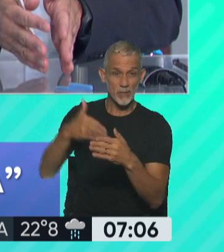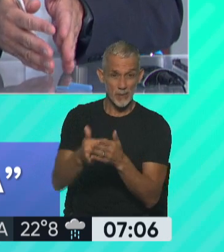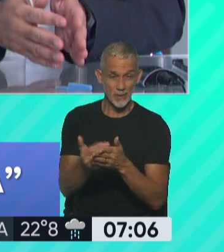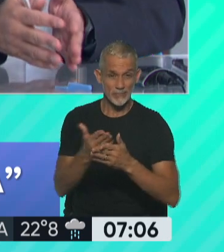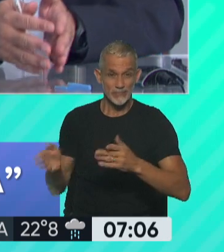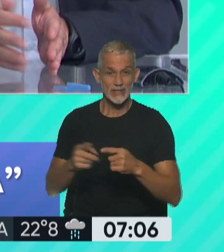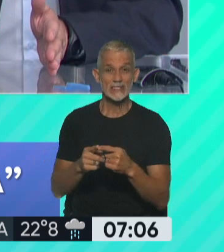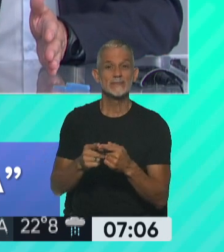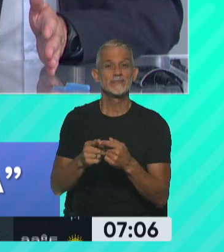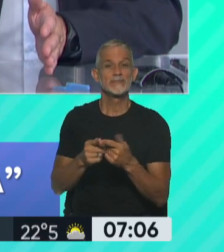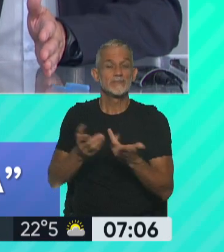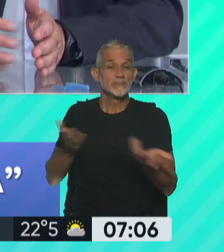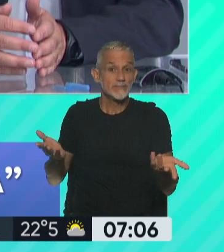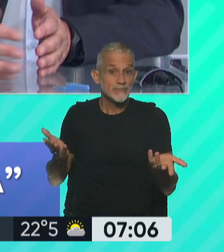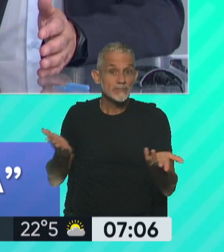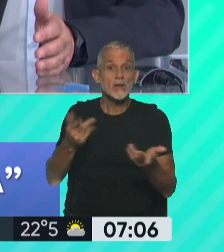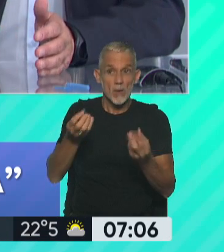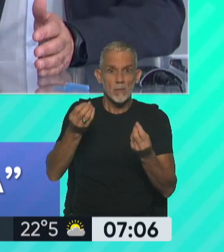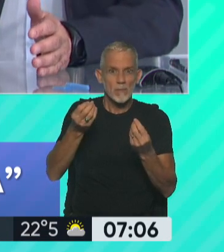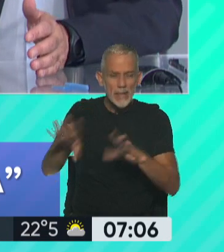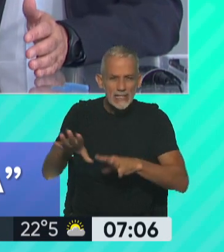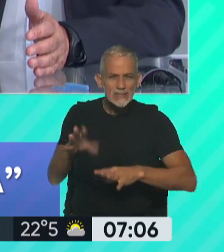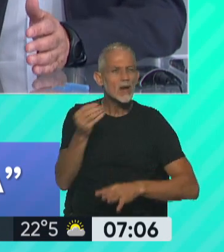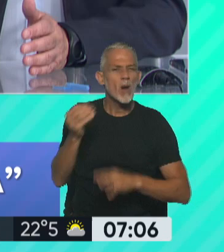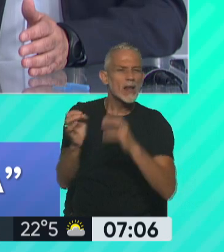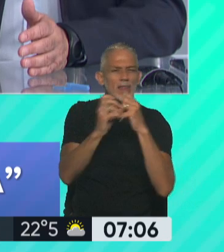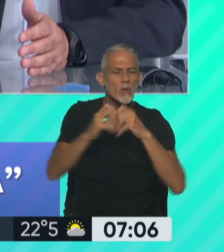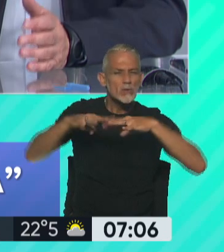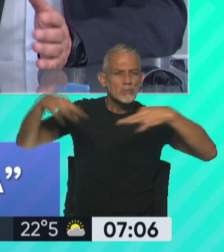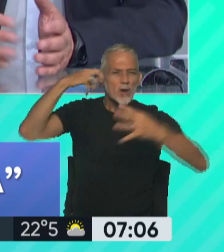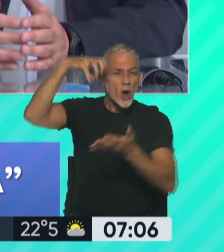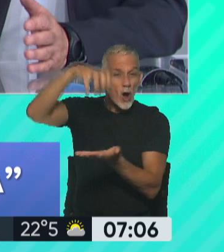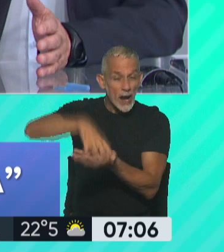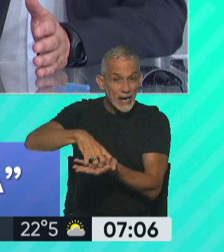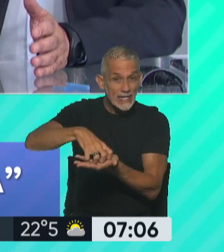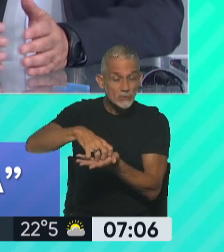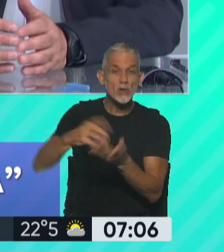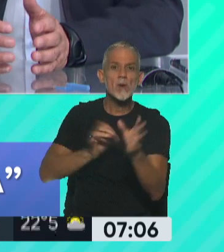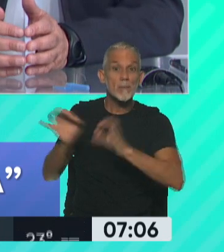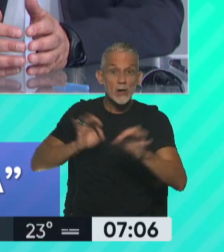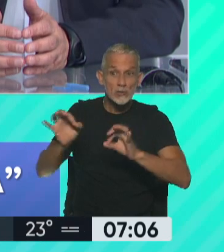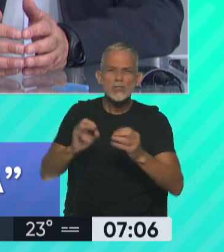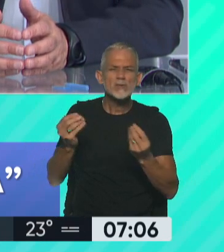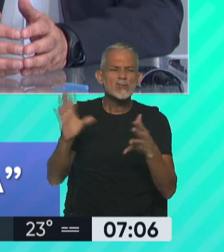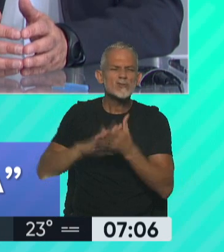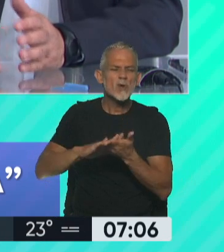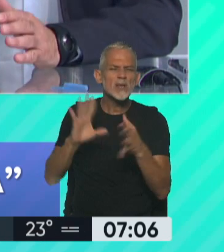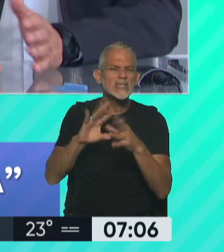a partir del viernes recién podrían empezar a discutirse en el Congreso, muchos de los proyectos tienen que ver